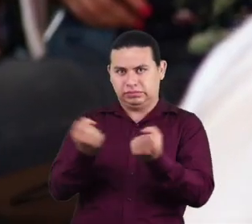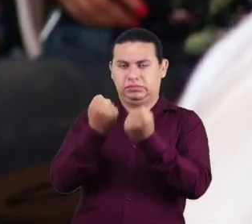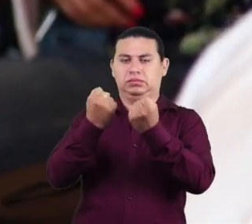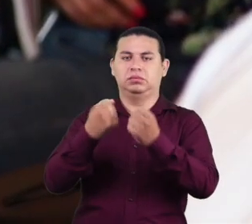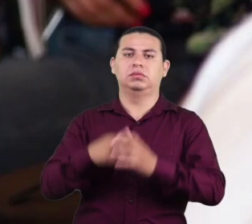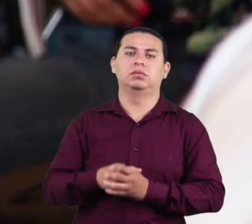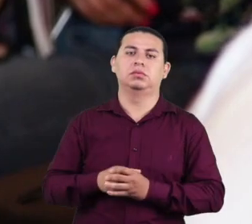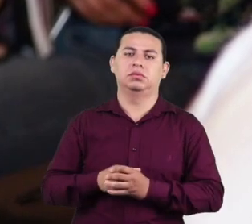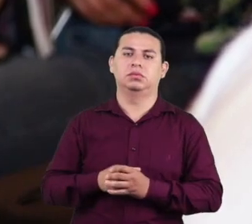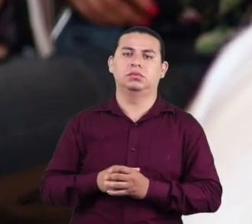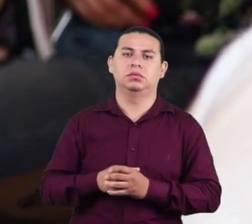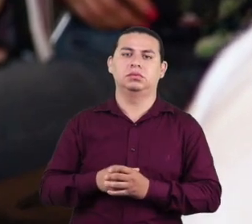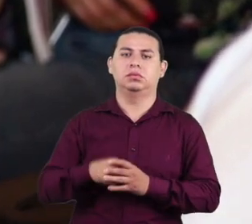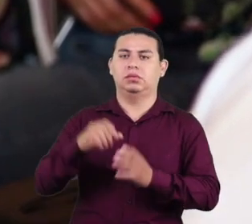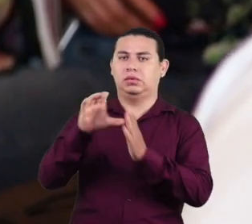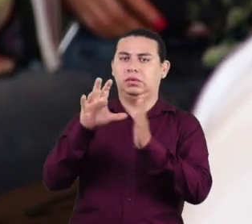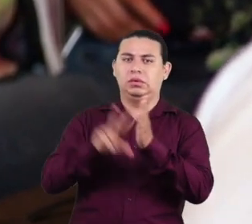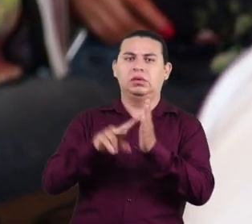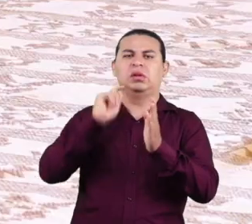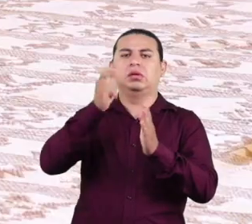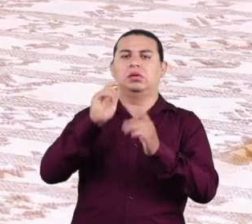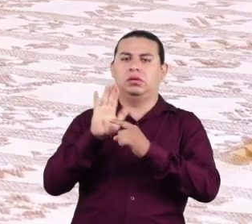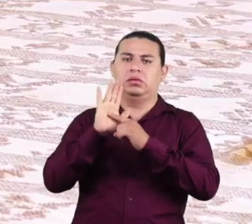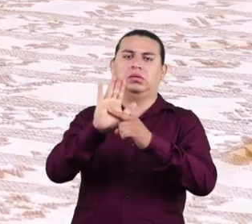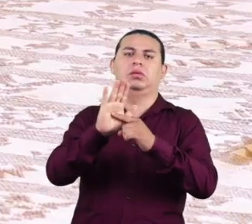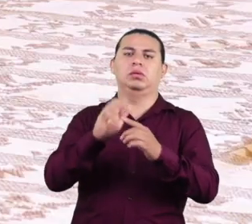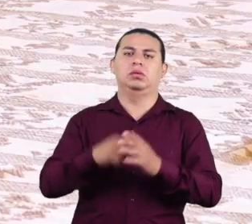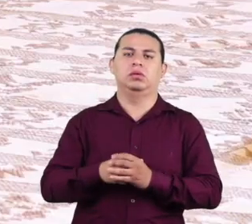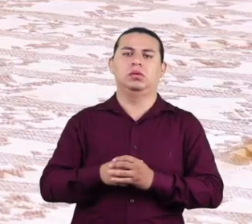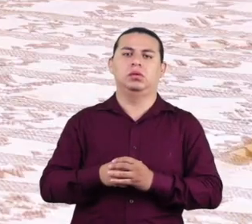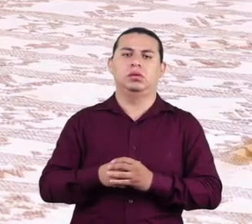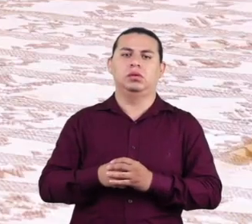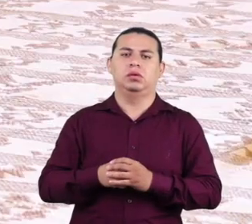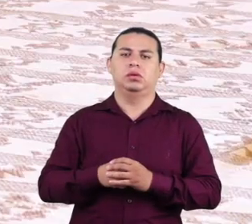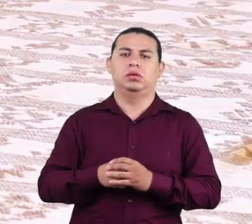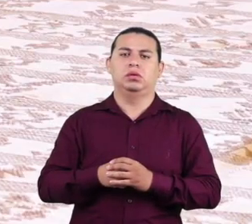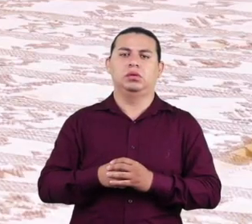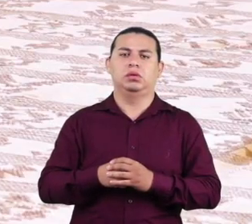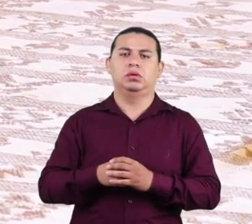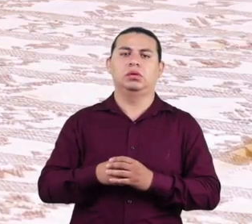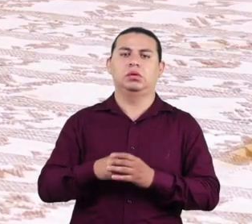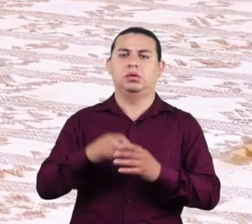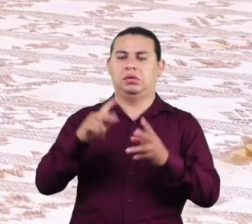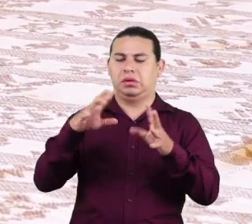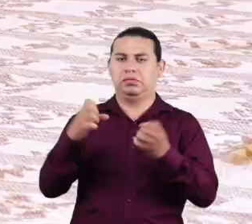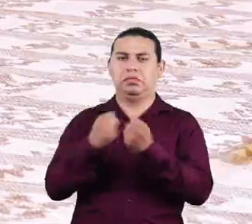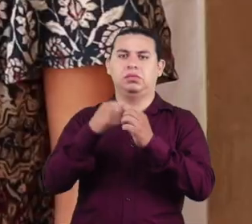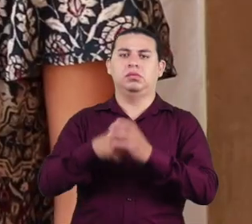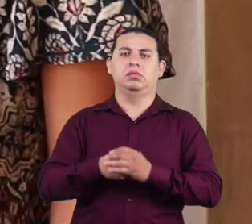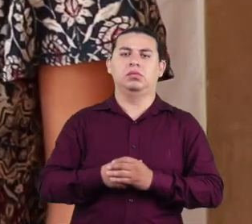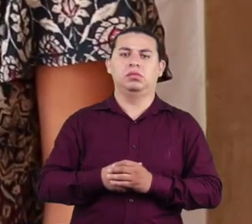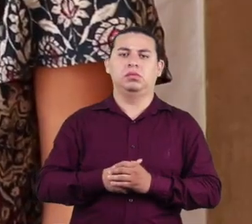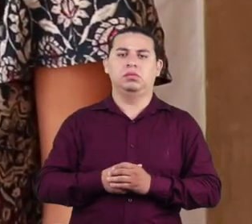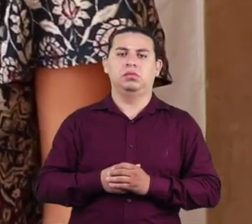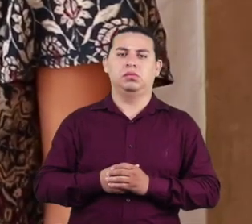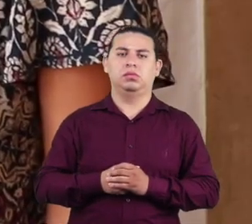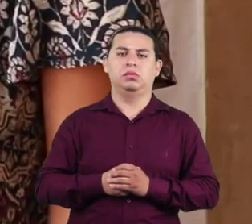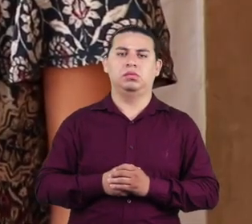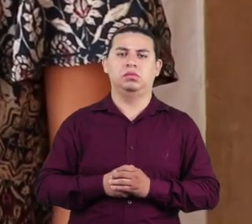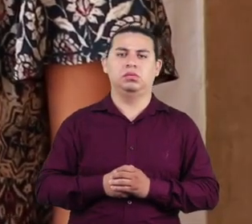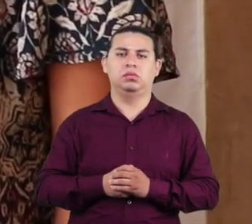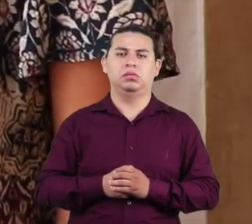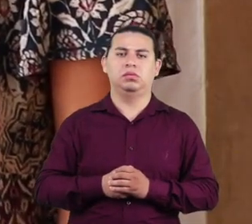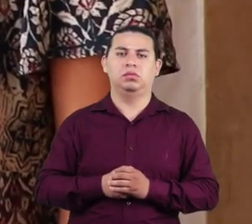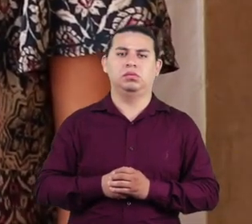la paz, y la convocatoria reza en ese sentido: México en paz. Bien, mire, creo que